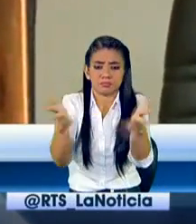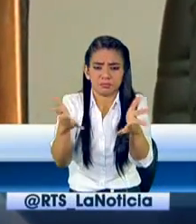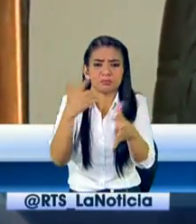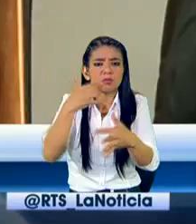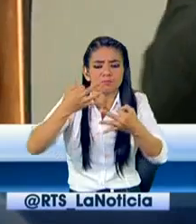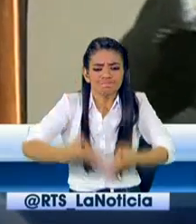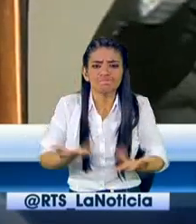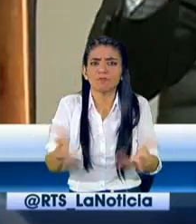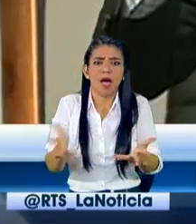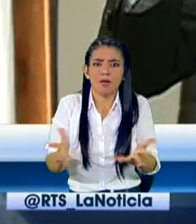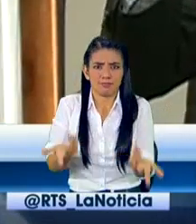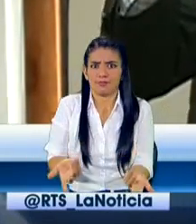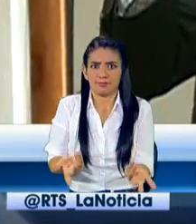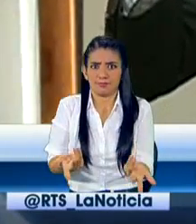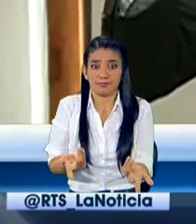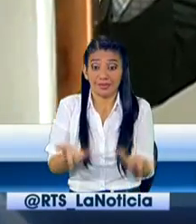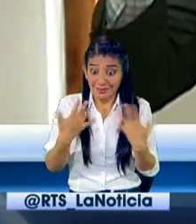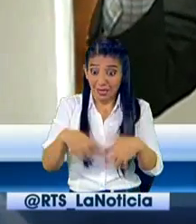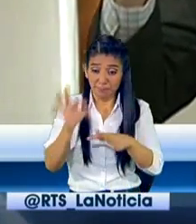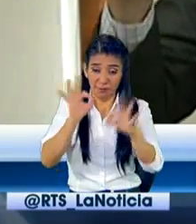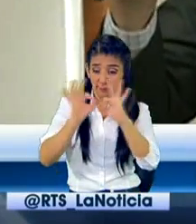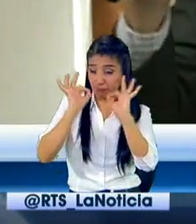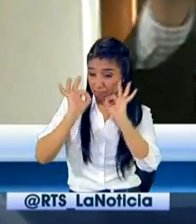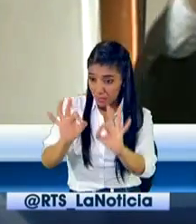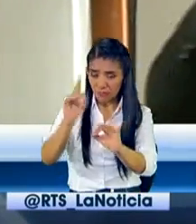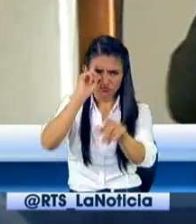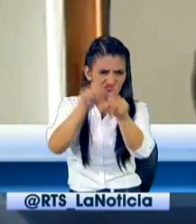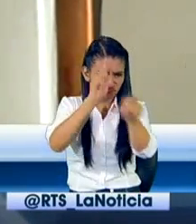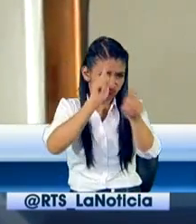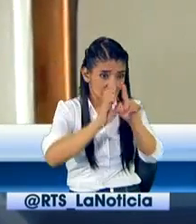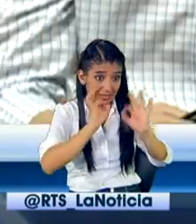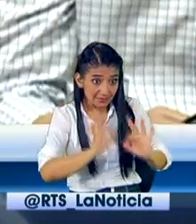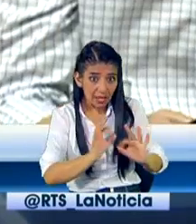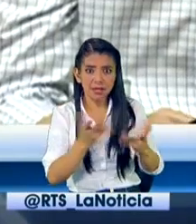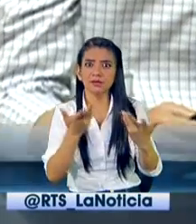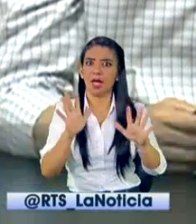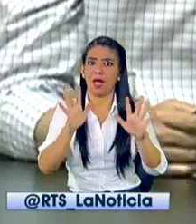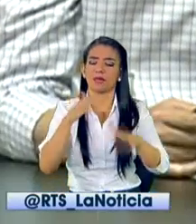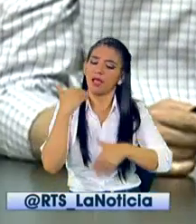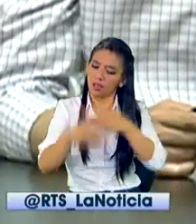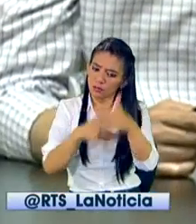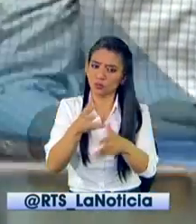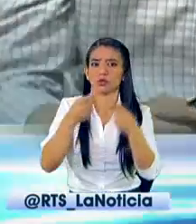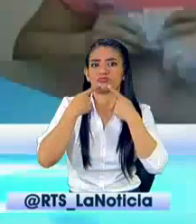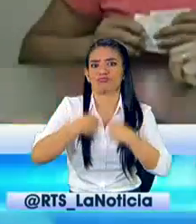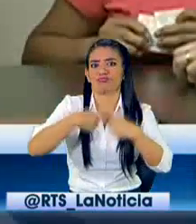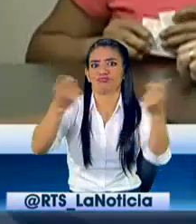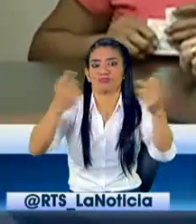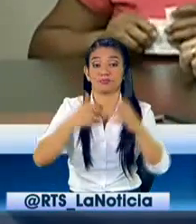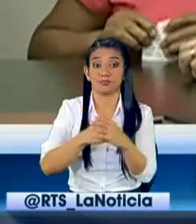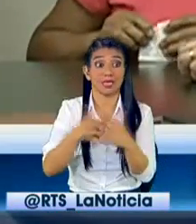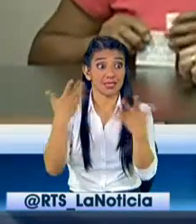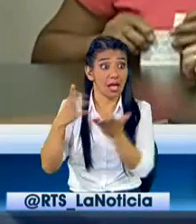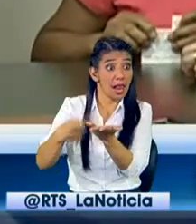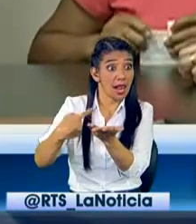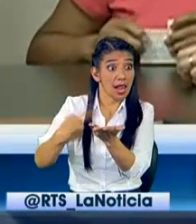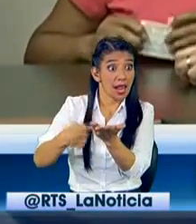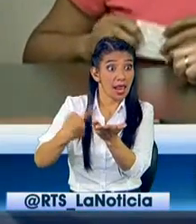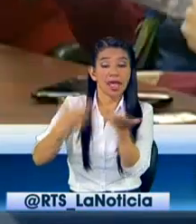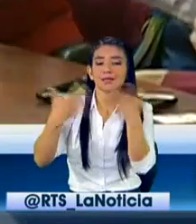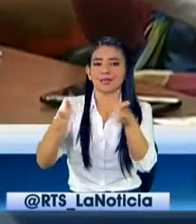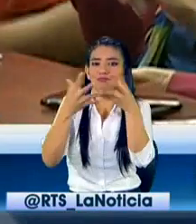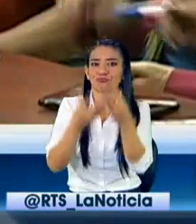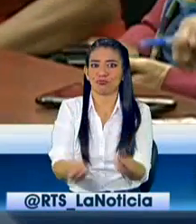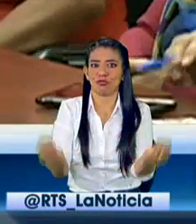diferentes opciones que desde hace varios años atrás ya se han venido trabajando respecto a una reubicación